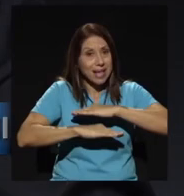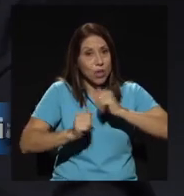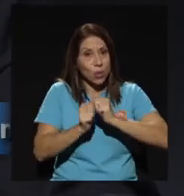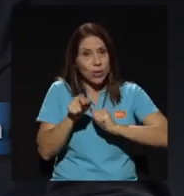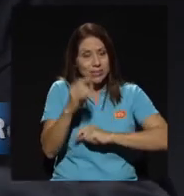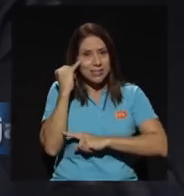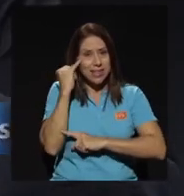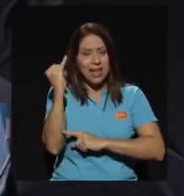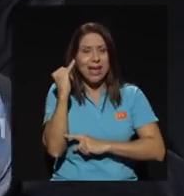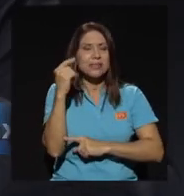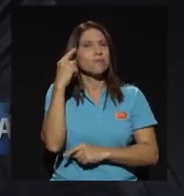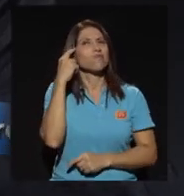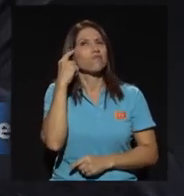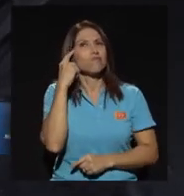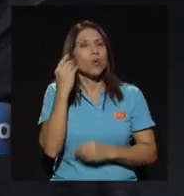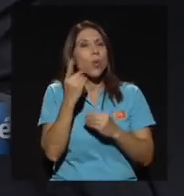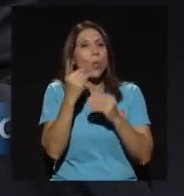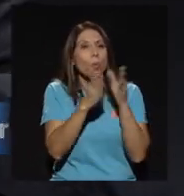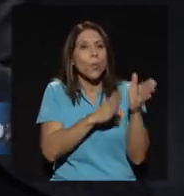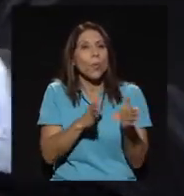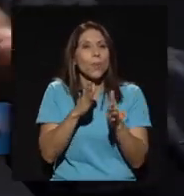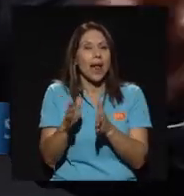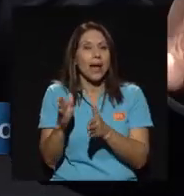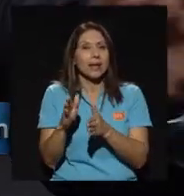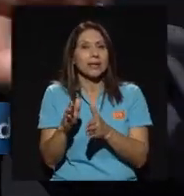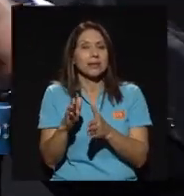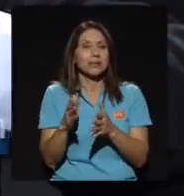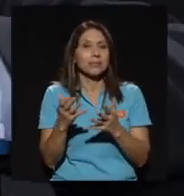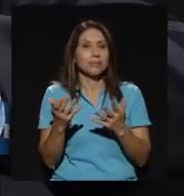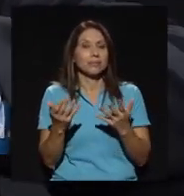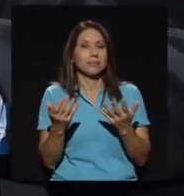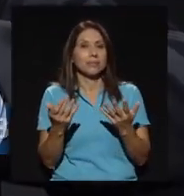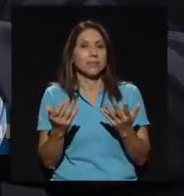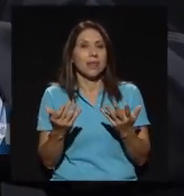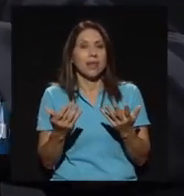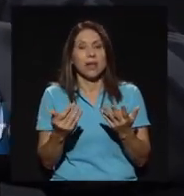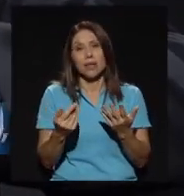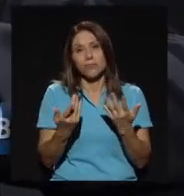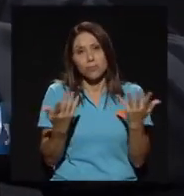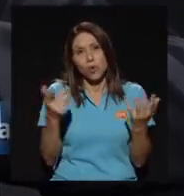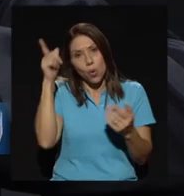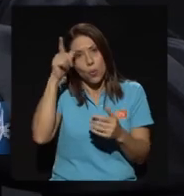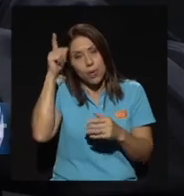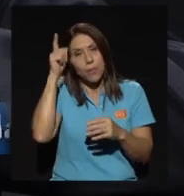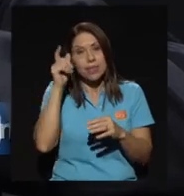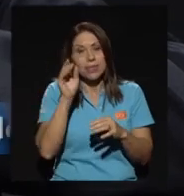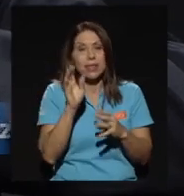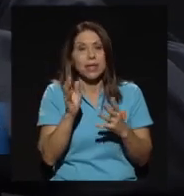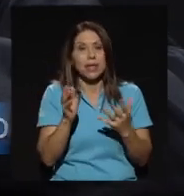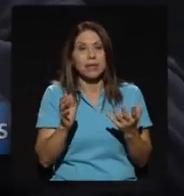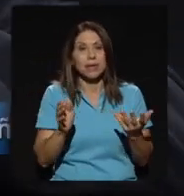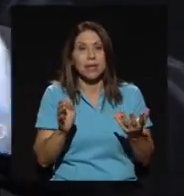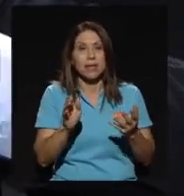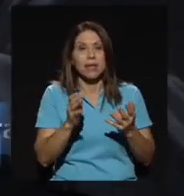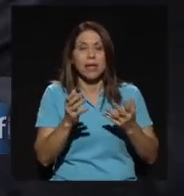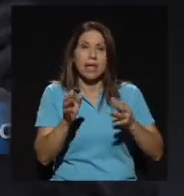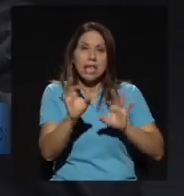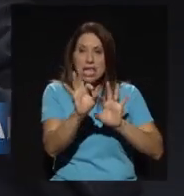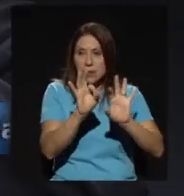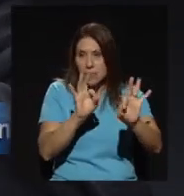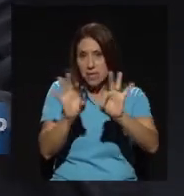crear obviamente invitan una serie de días